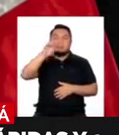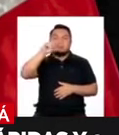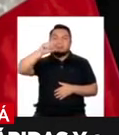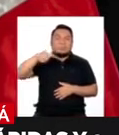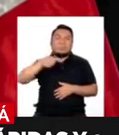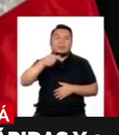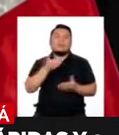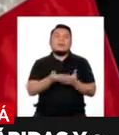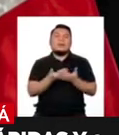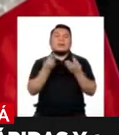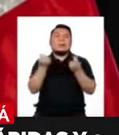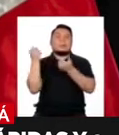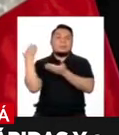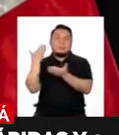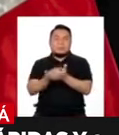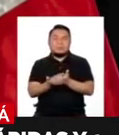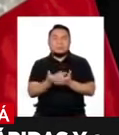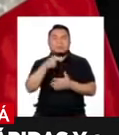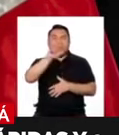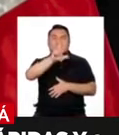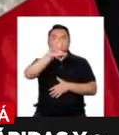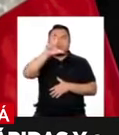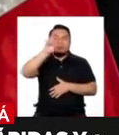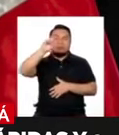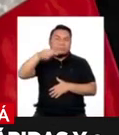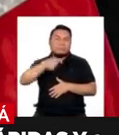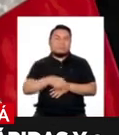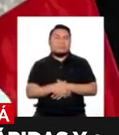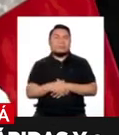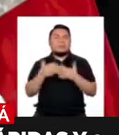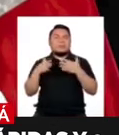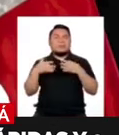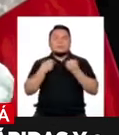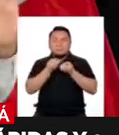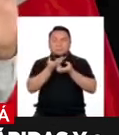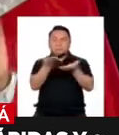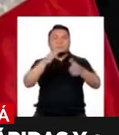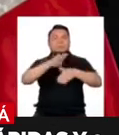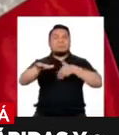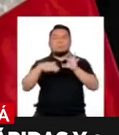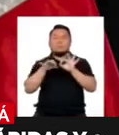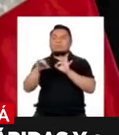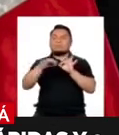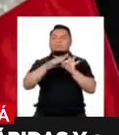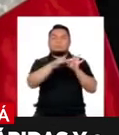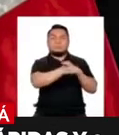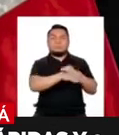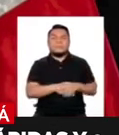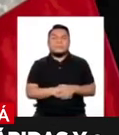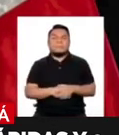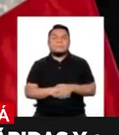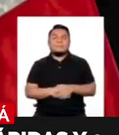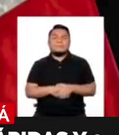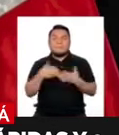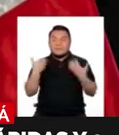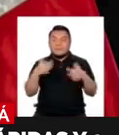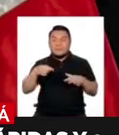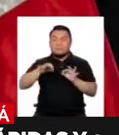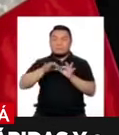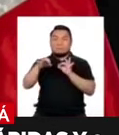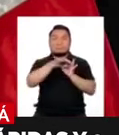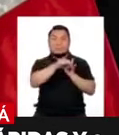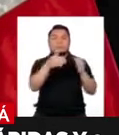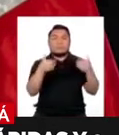330 mil pruebas rápidas que han llegado, 330 mil, y las hemos distribuido a todas las regiones. Ya en las